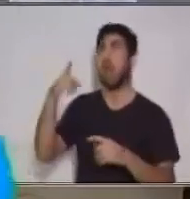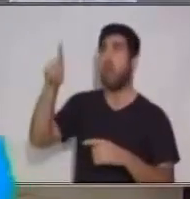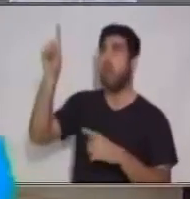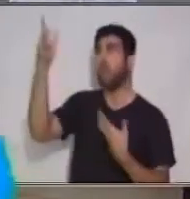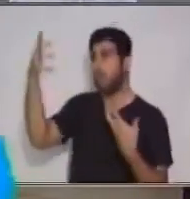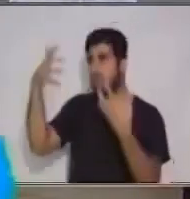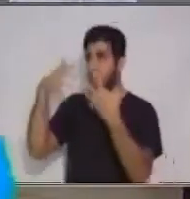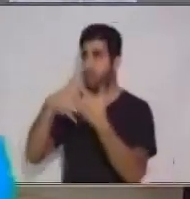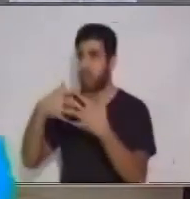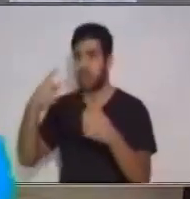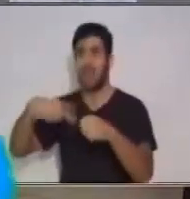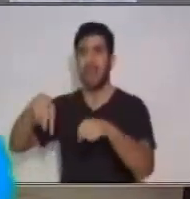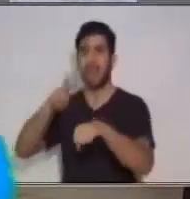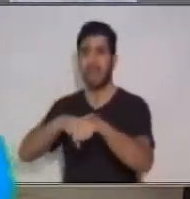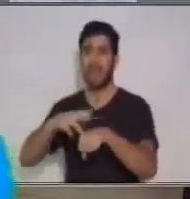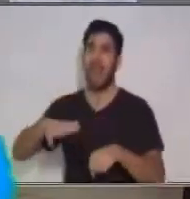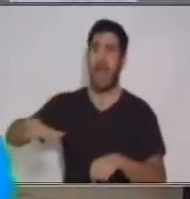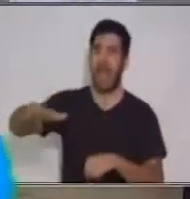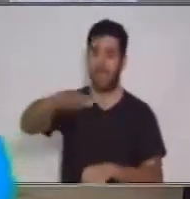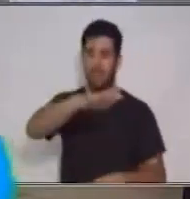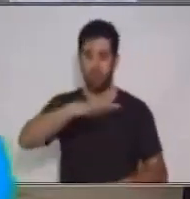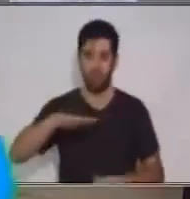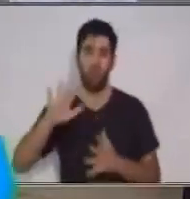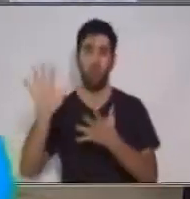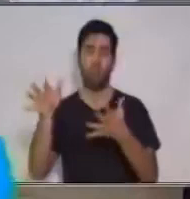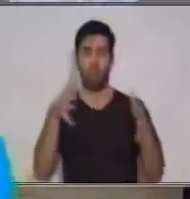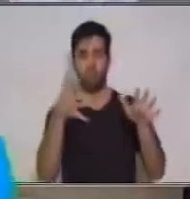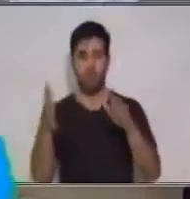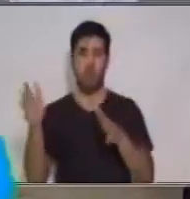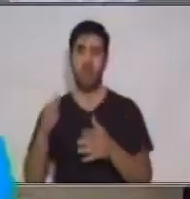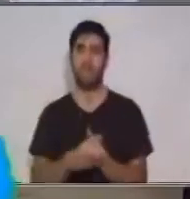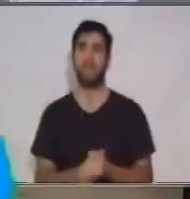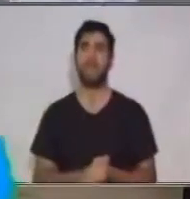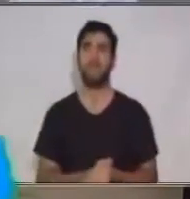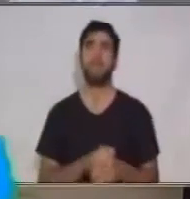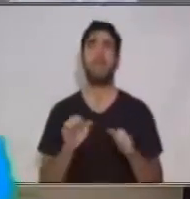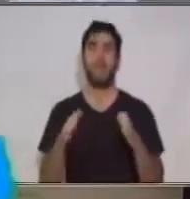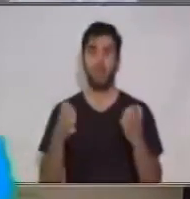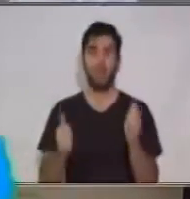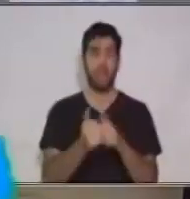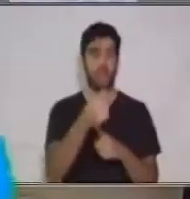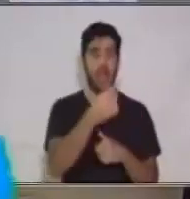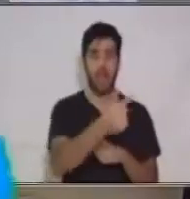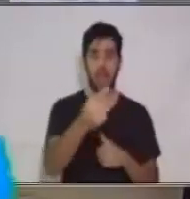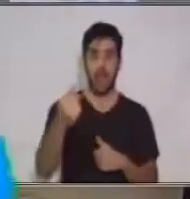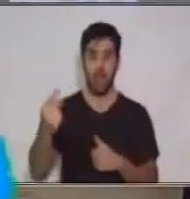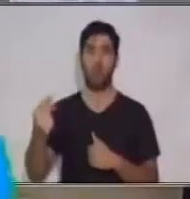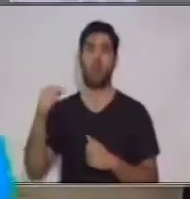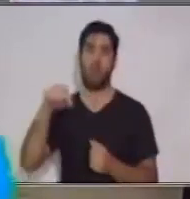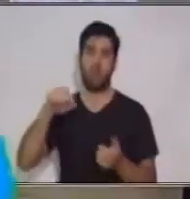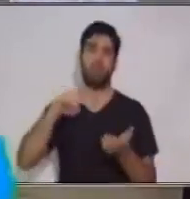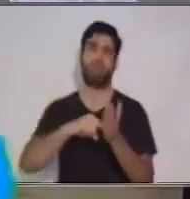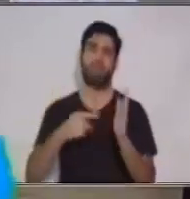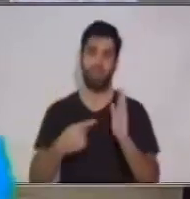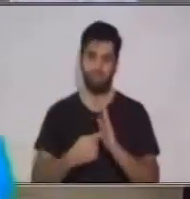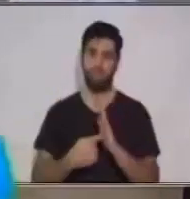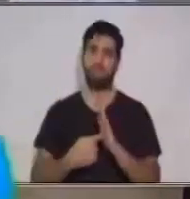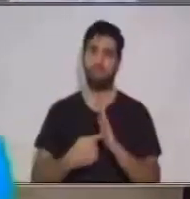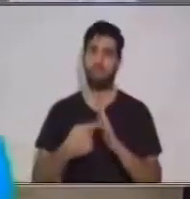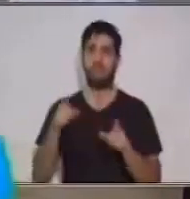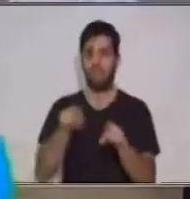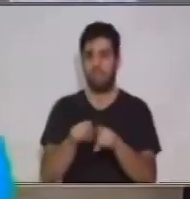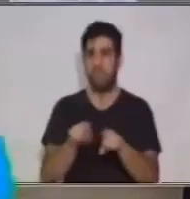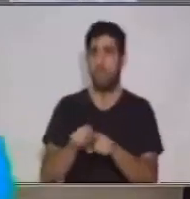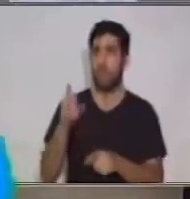lo tanto, ellos pues cada símbolo, cada elemento de la naturaleza para ellos era un